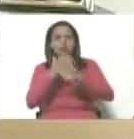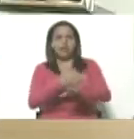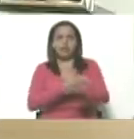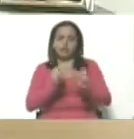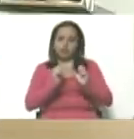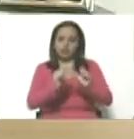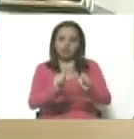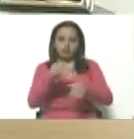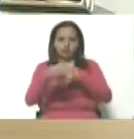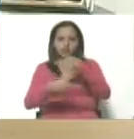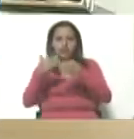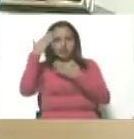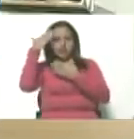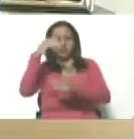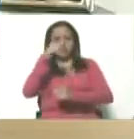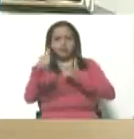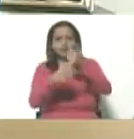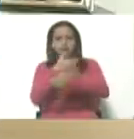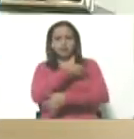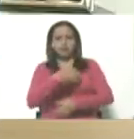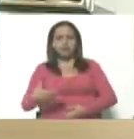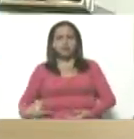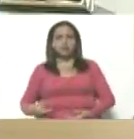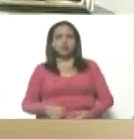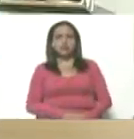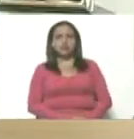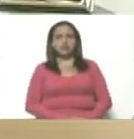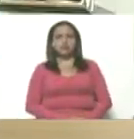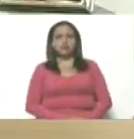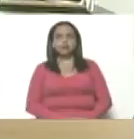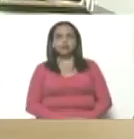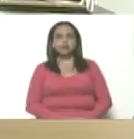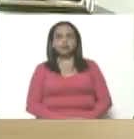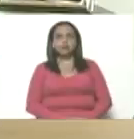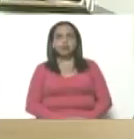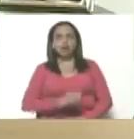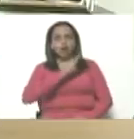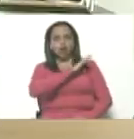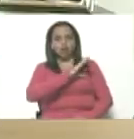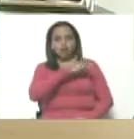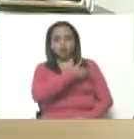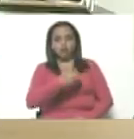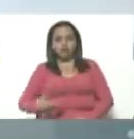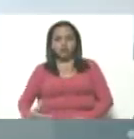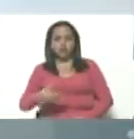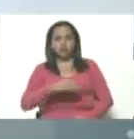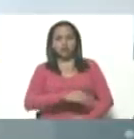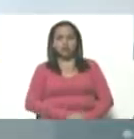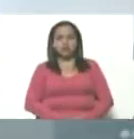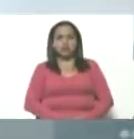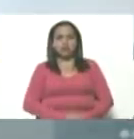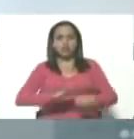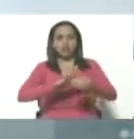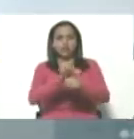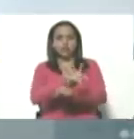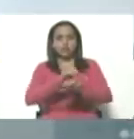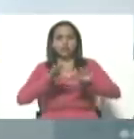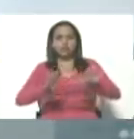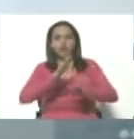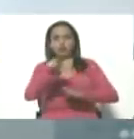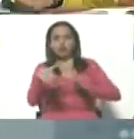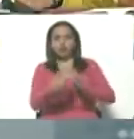continuar el comentario saludar a la vicepresidenta ejecutiva, a la Comisión Presidencial del COVID-19, a todos